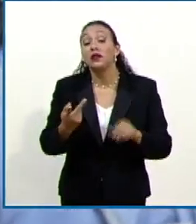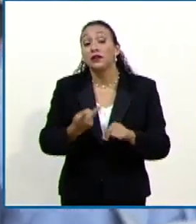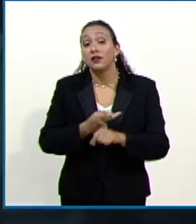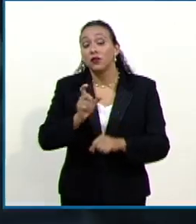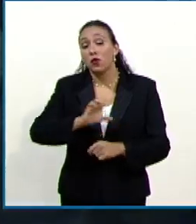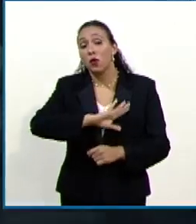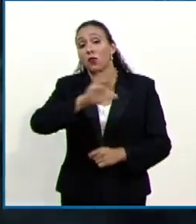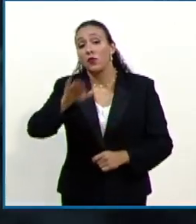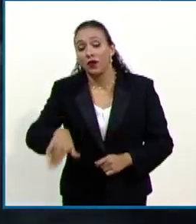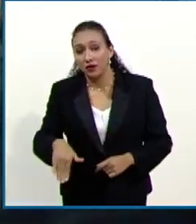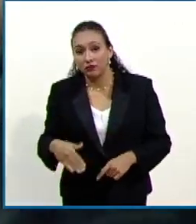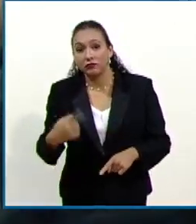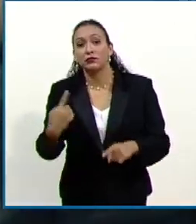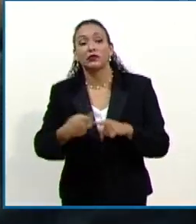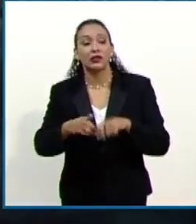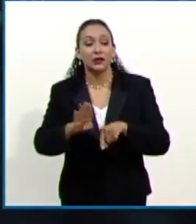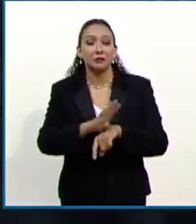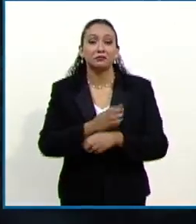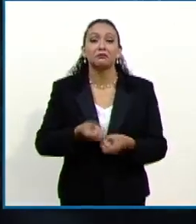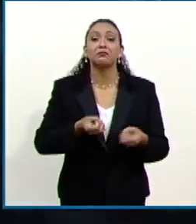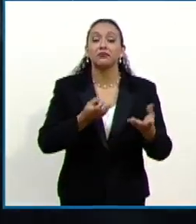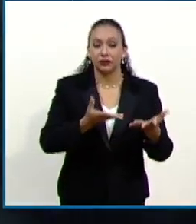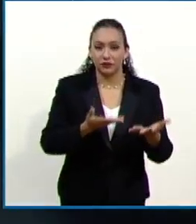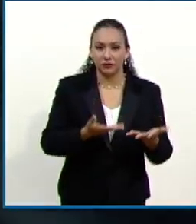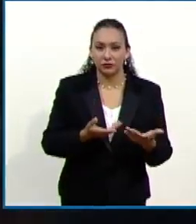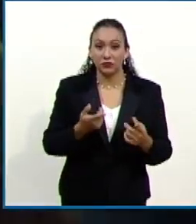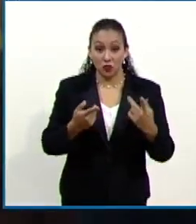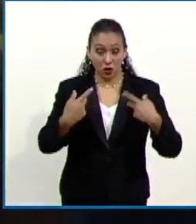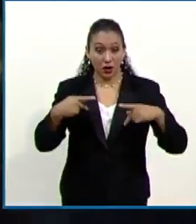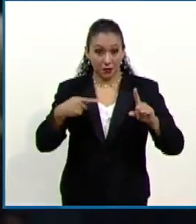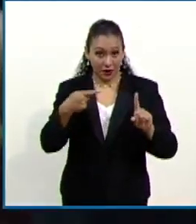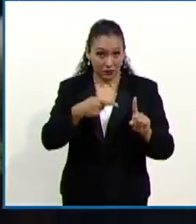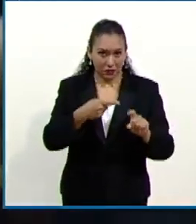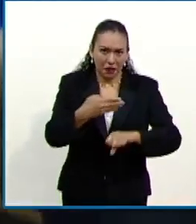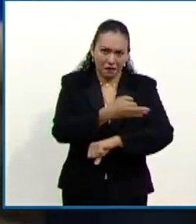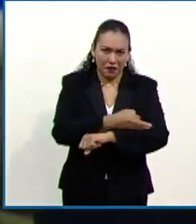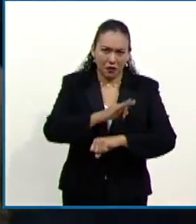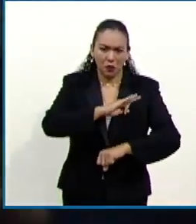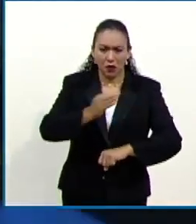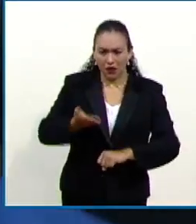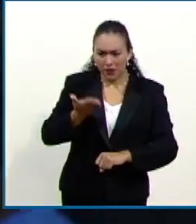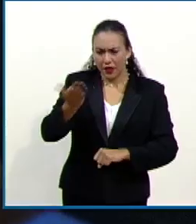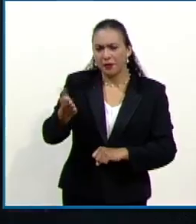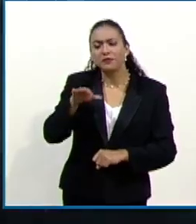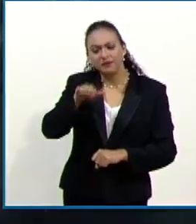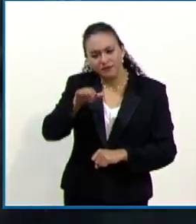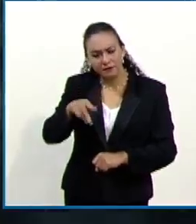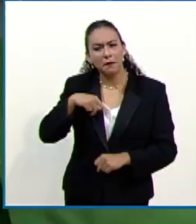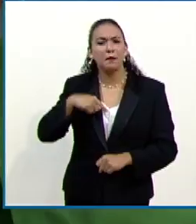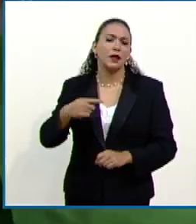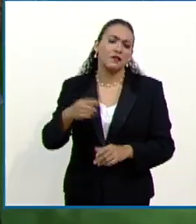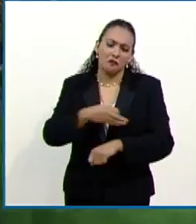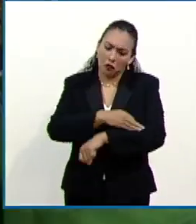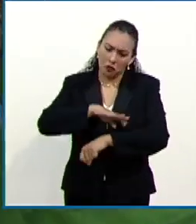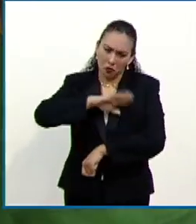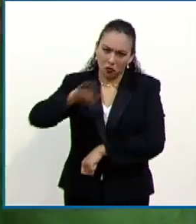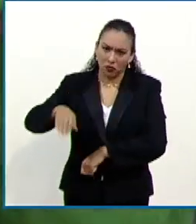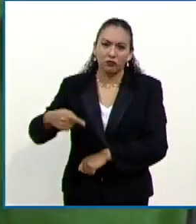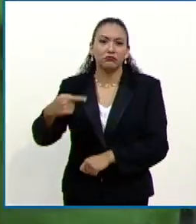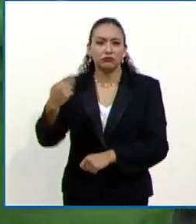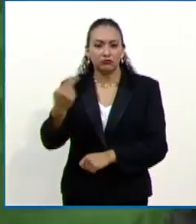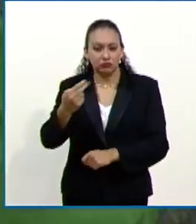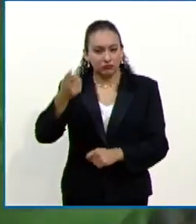esa designación, lo que incluye tanto la solicitud de declaración como el pago de las prestaciones laborales, porque